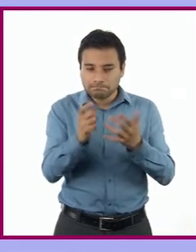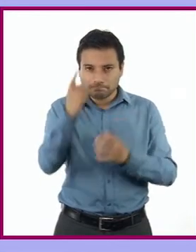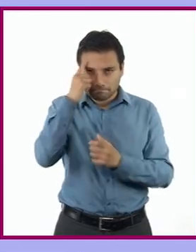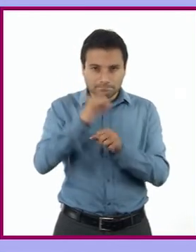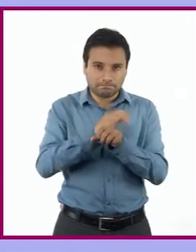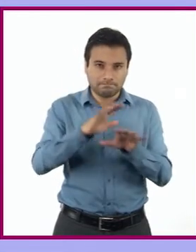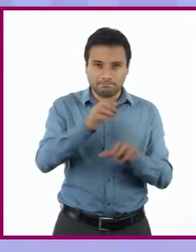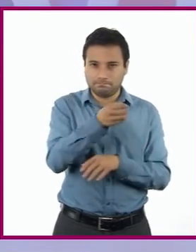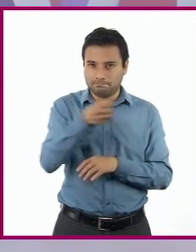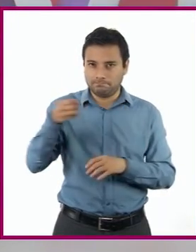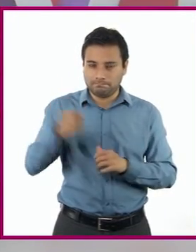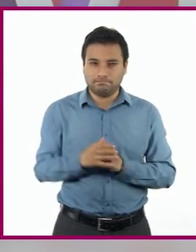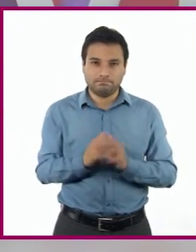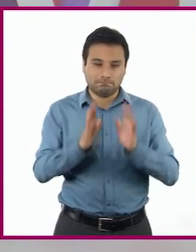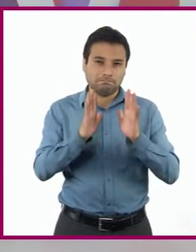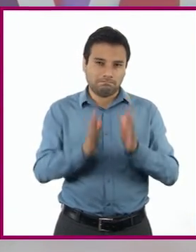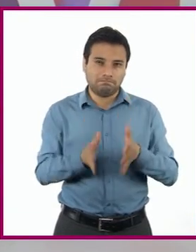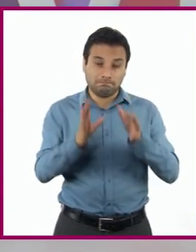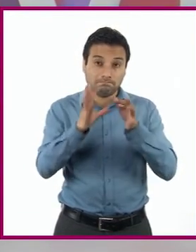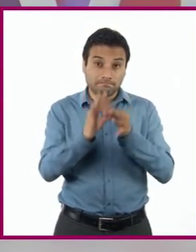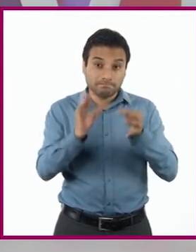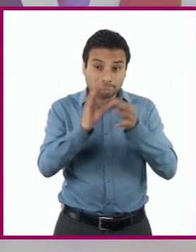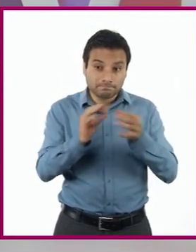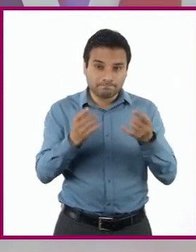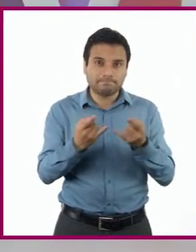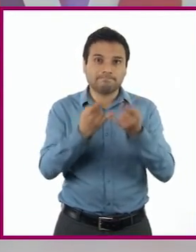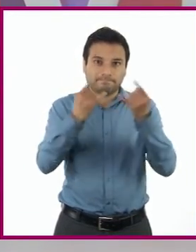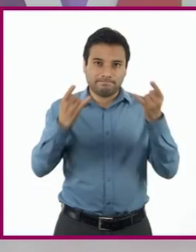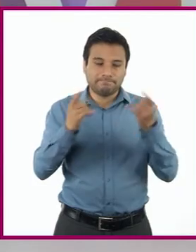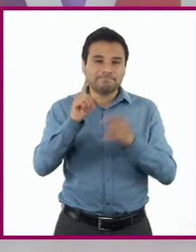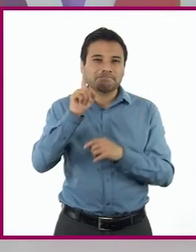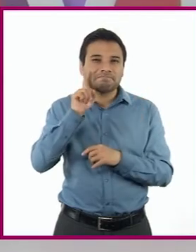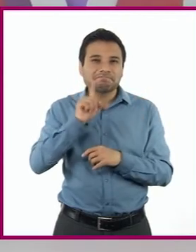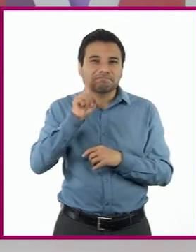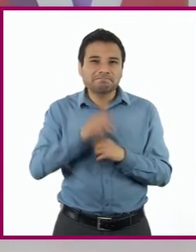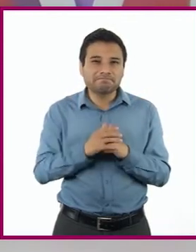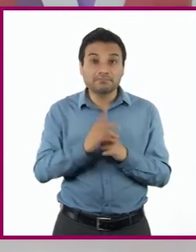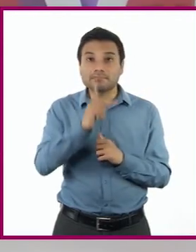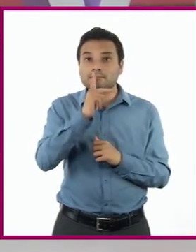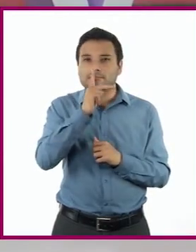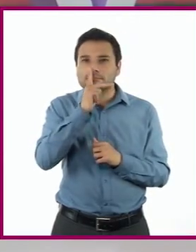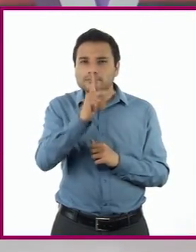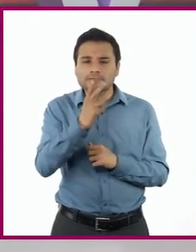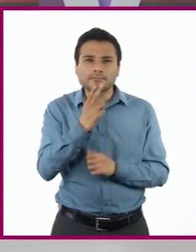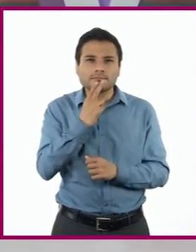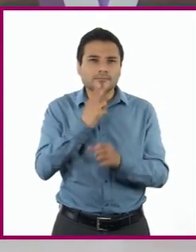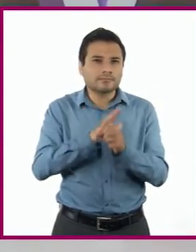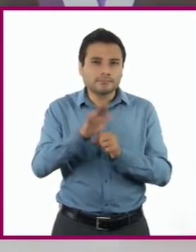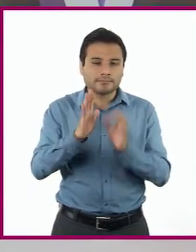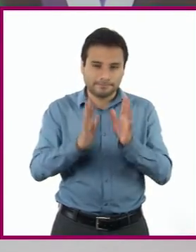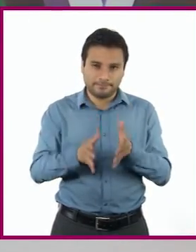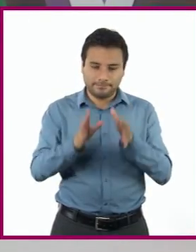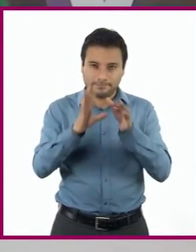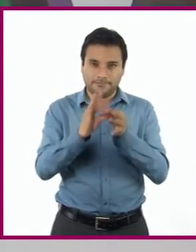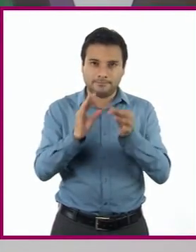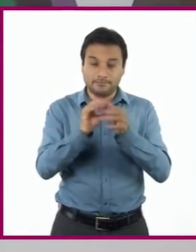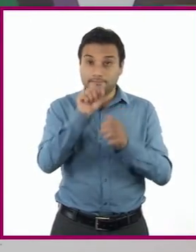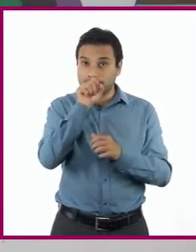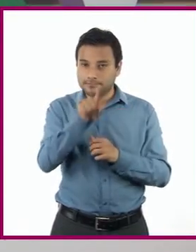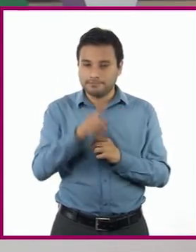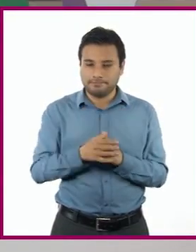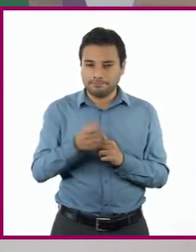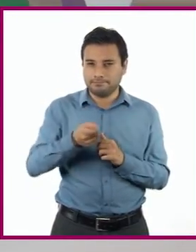información. Hemos analizado una autobiografía y las expresiones que se utilizaron. También